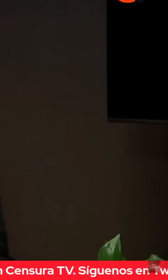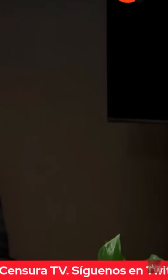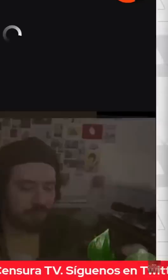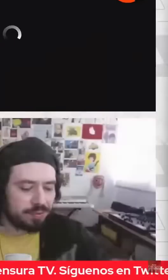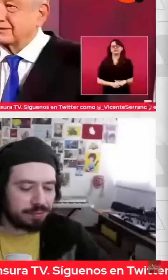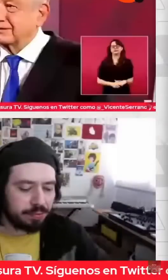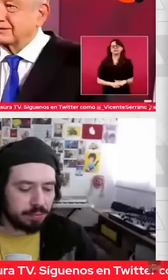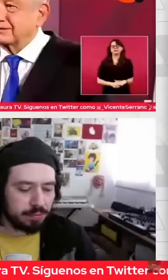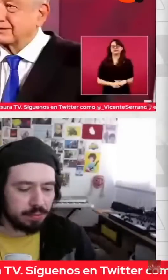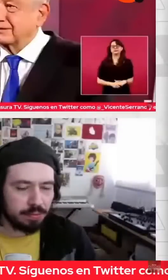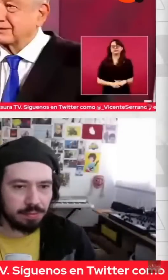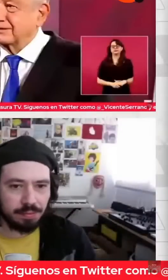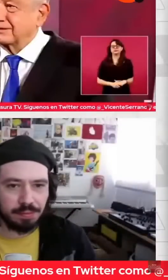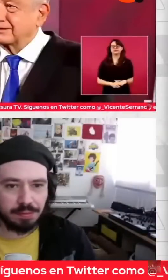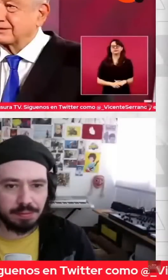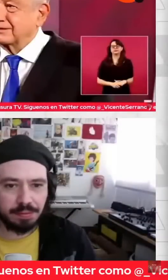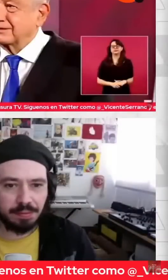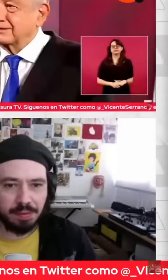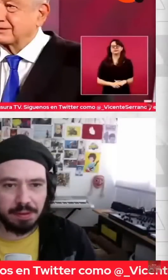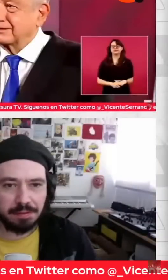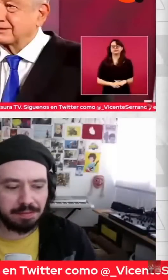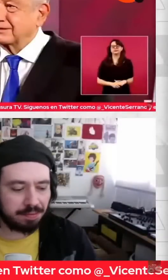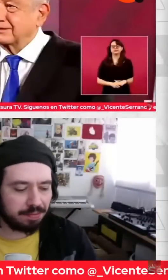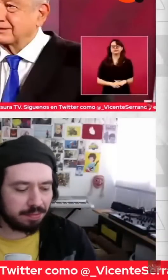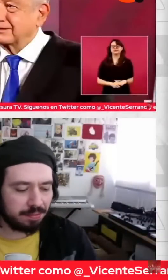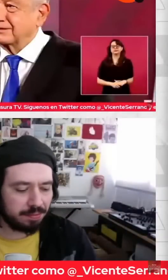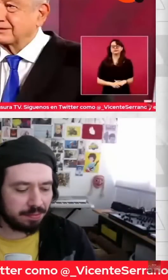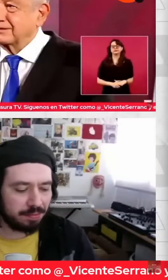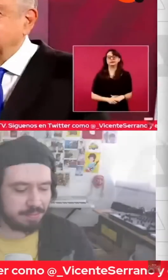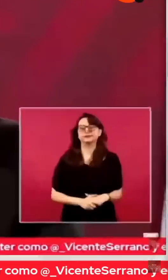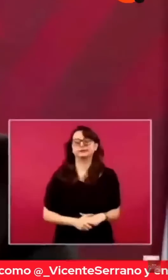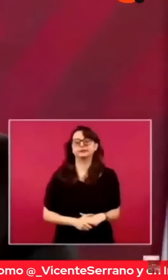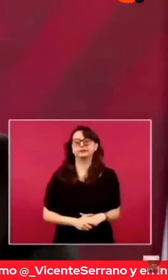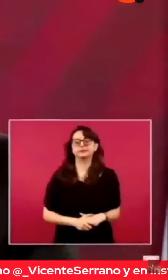Camino, Krause, que sigan por su camino? Échalo, David.